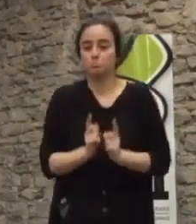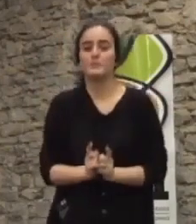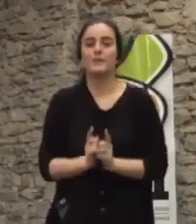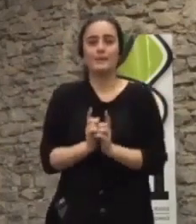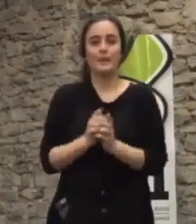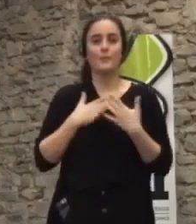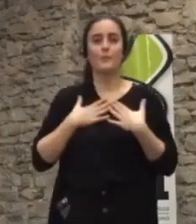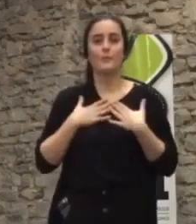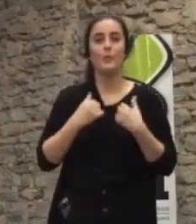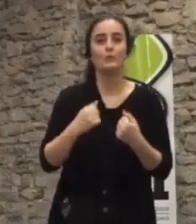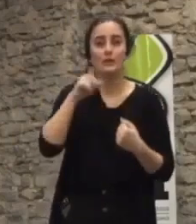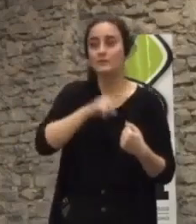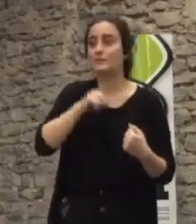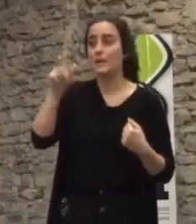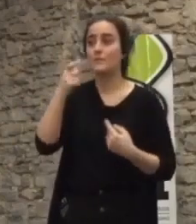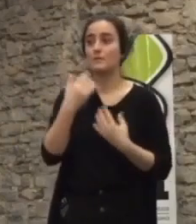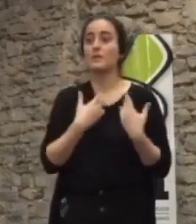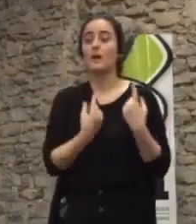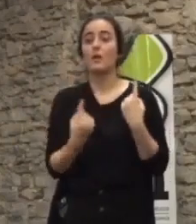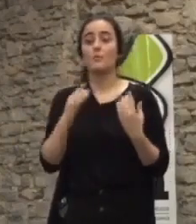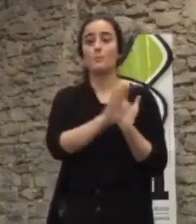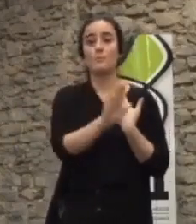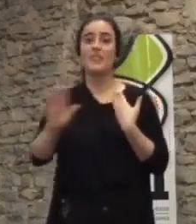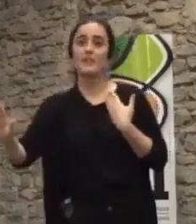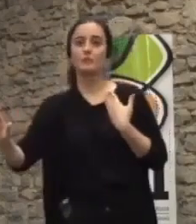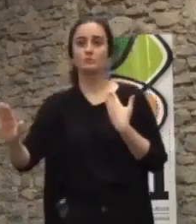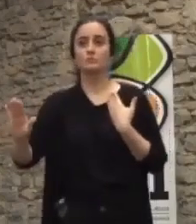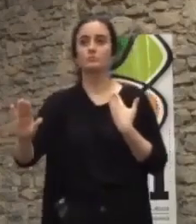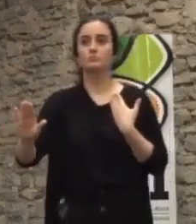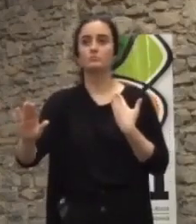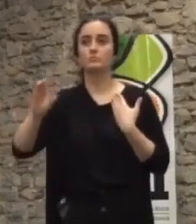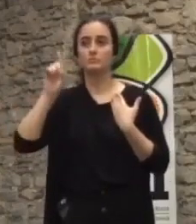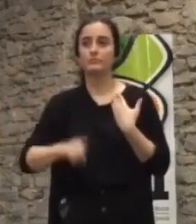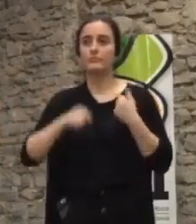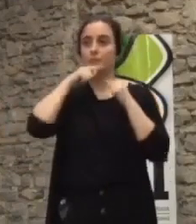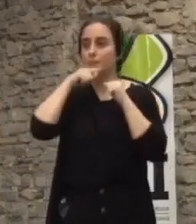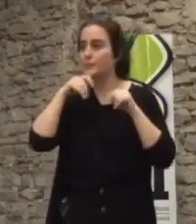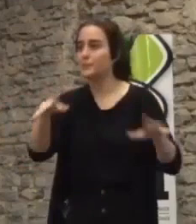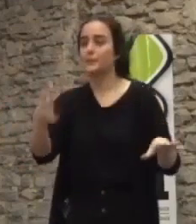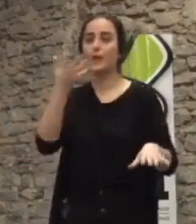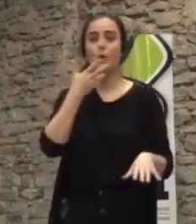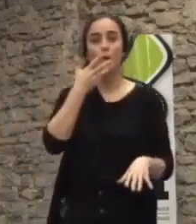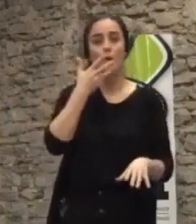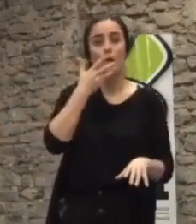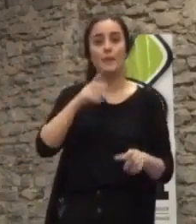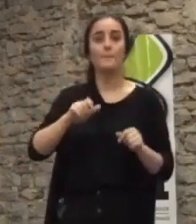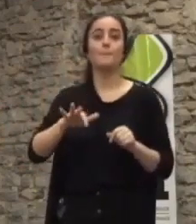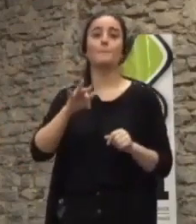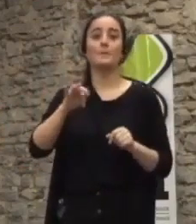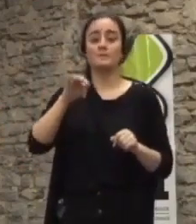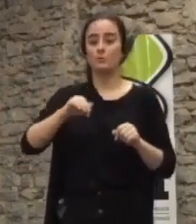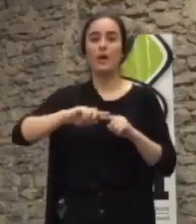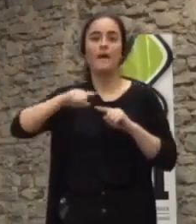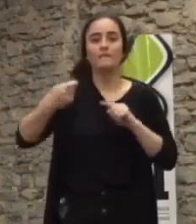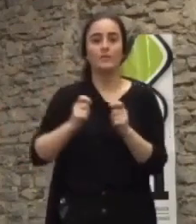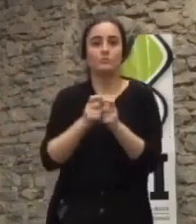voluntaria, vecinos y vecinas de los municipios pues eso, dan a conocer y multiplican este